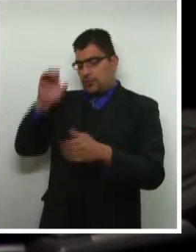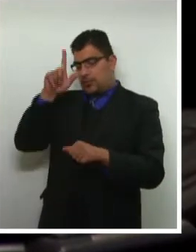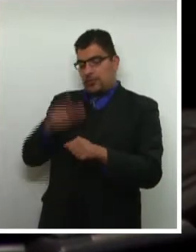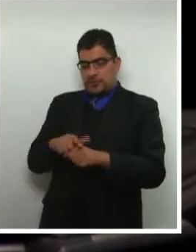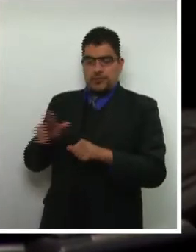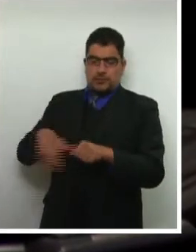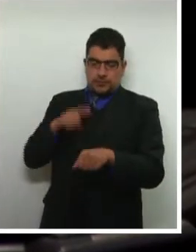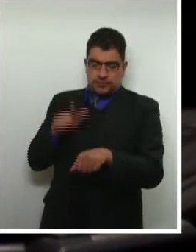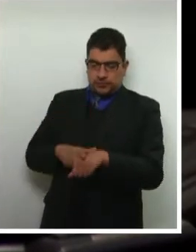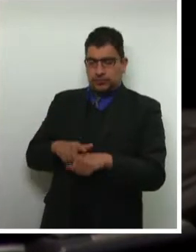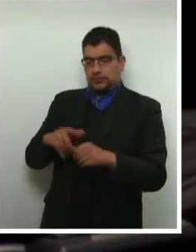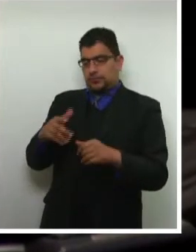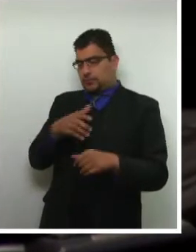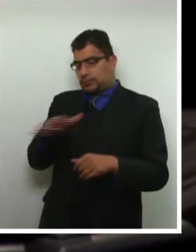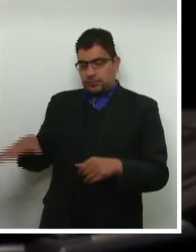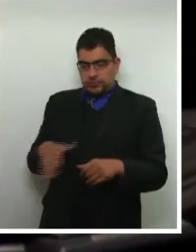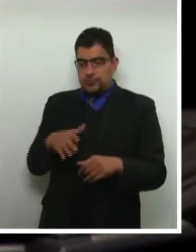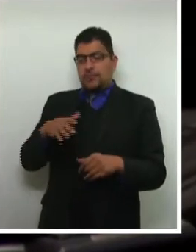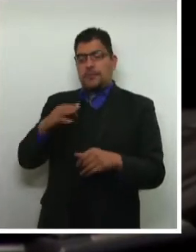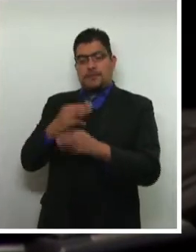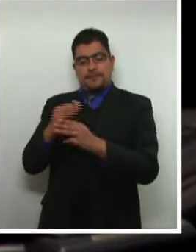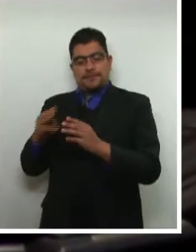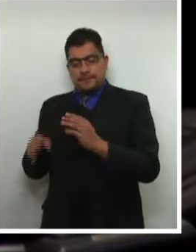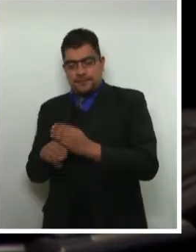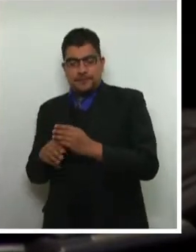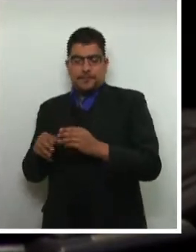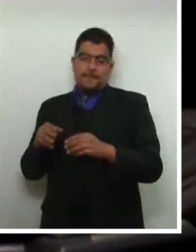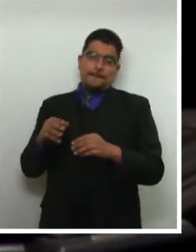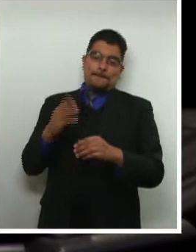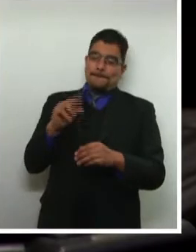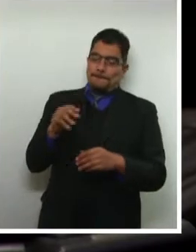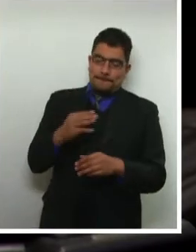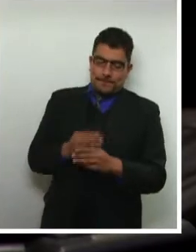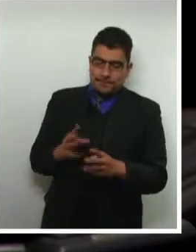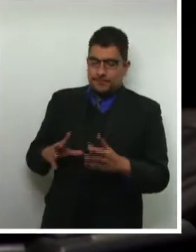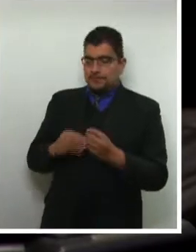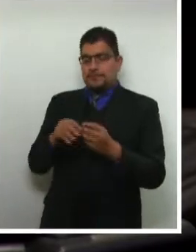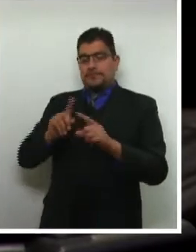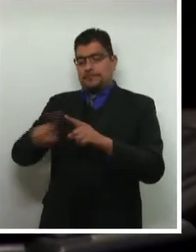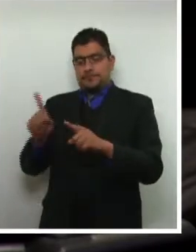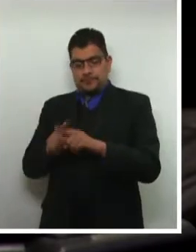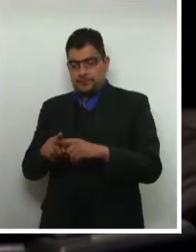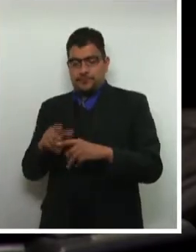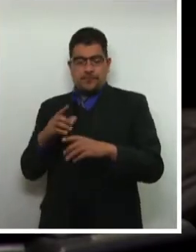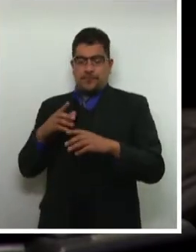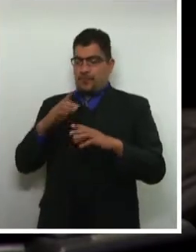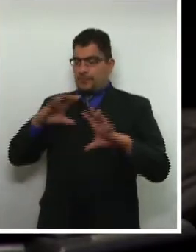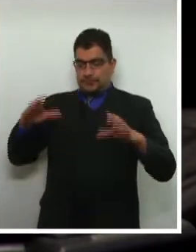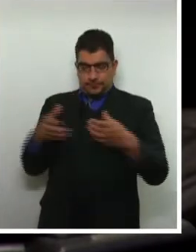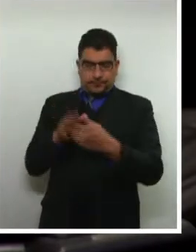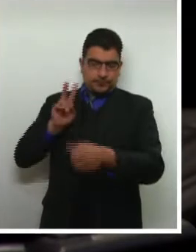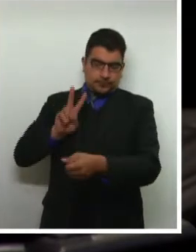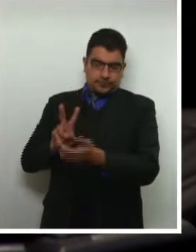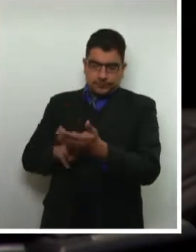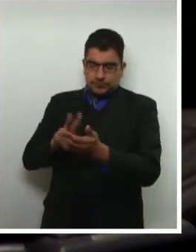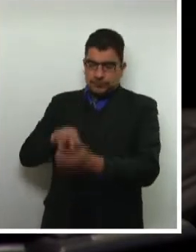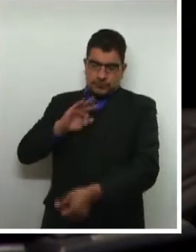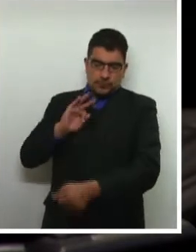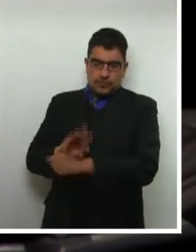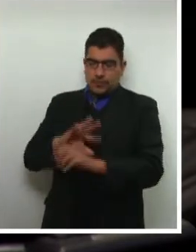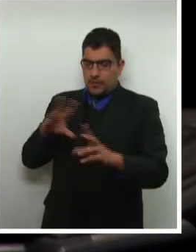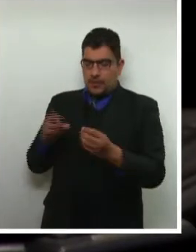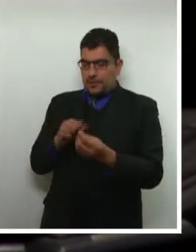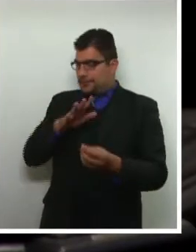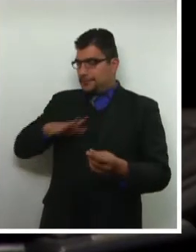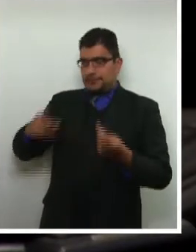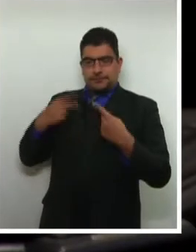natural y rural, material e inmaterial. Su protección y conservación son de orden público e interés